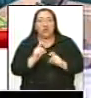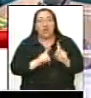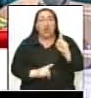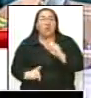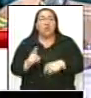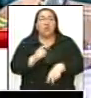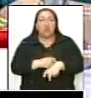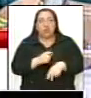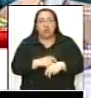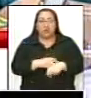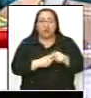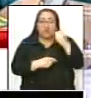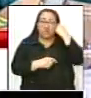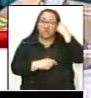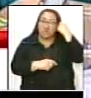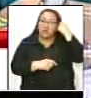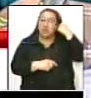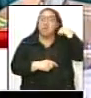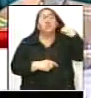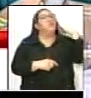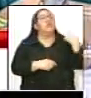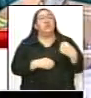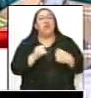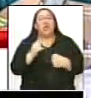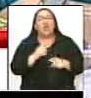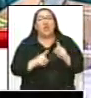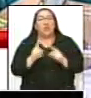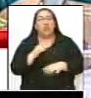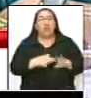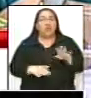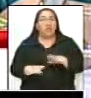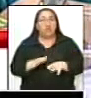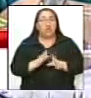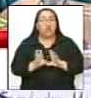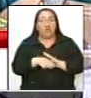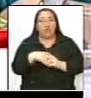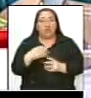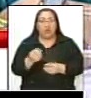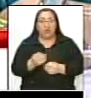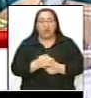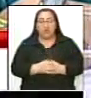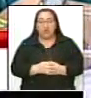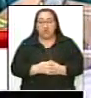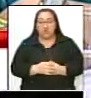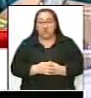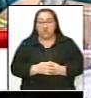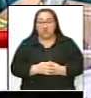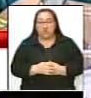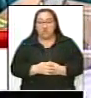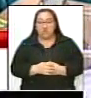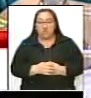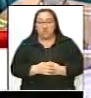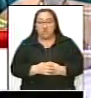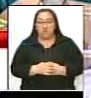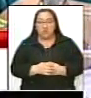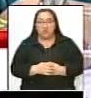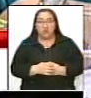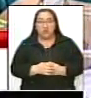momento hay alguna depreciación, hay algún movimiento externo que nos hace que se deprecie el